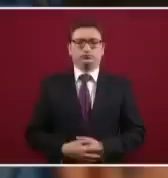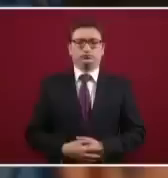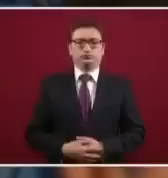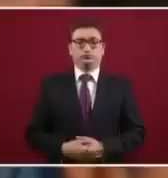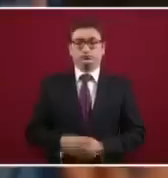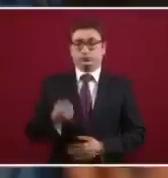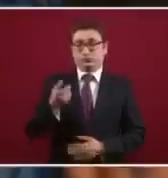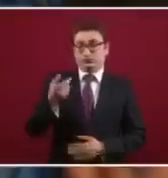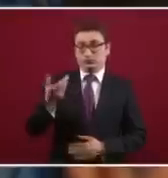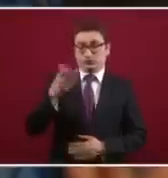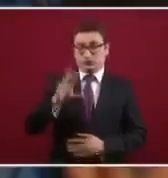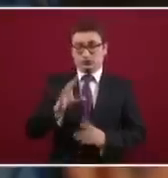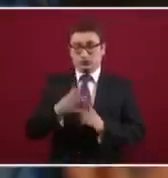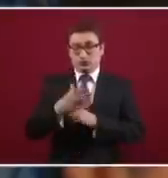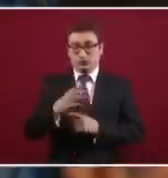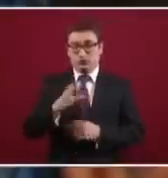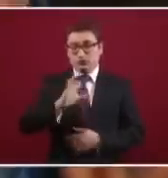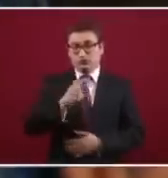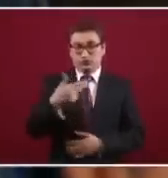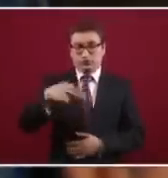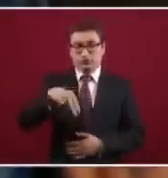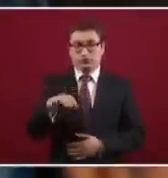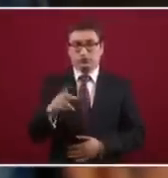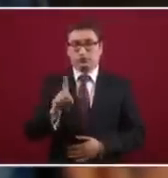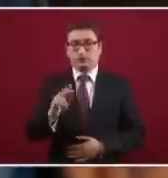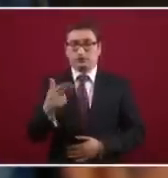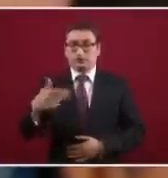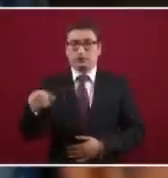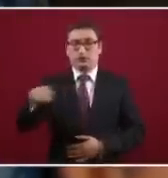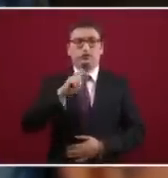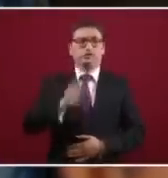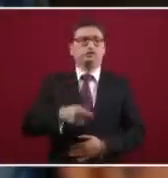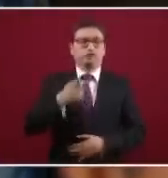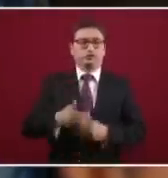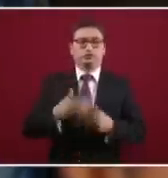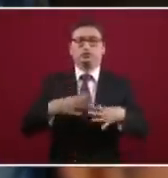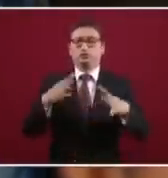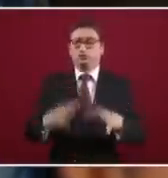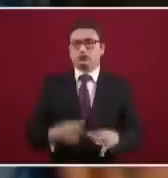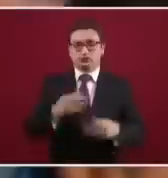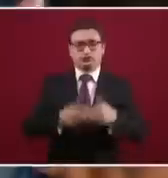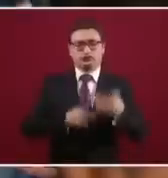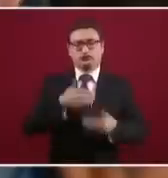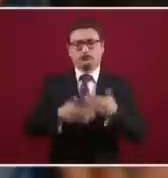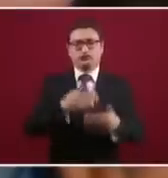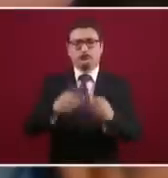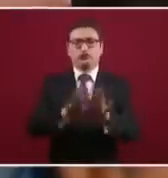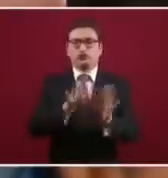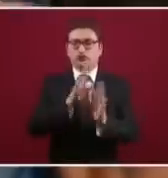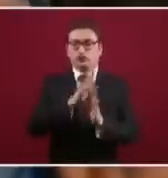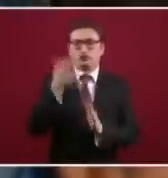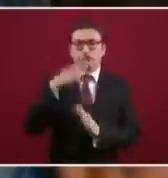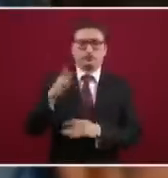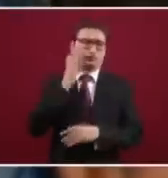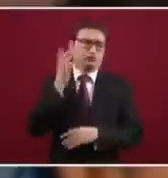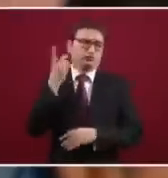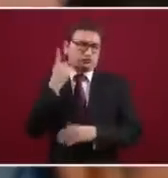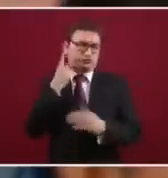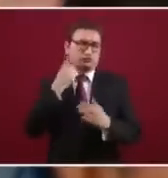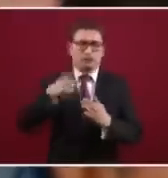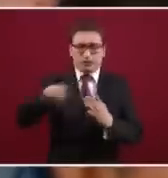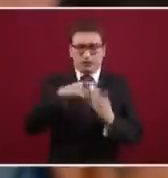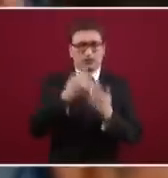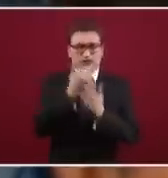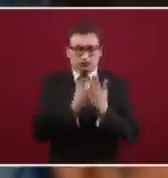Comisión Nacional de Derechos Humanos son producto de un proceso legislativo. Sí. Los legisladores